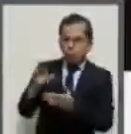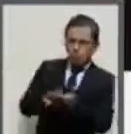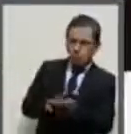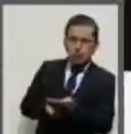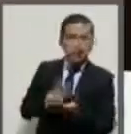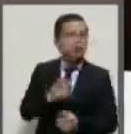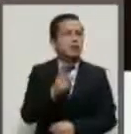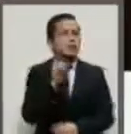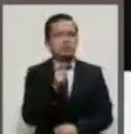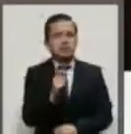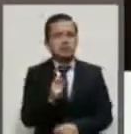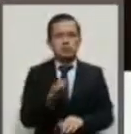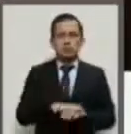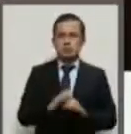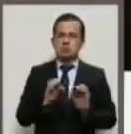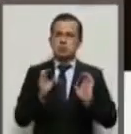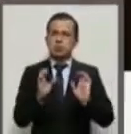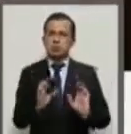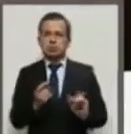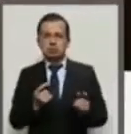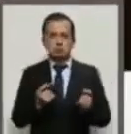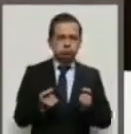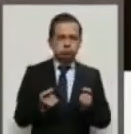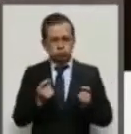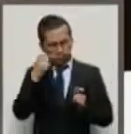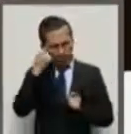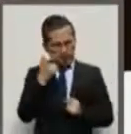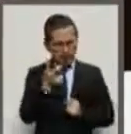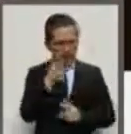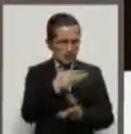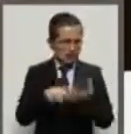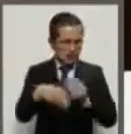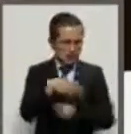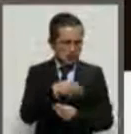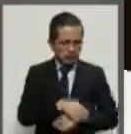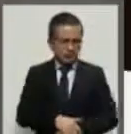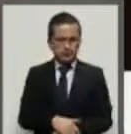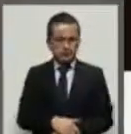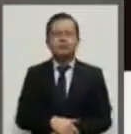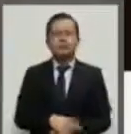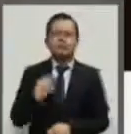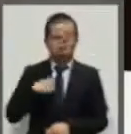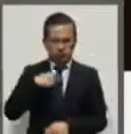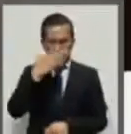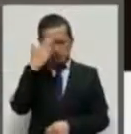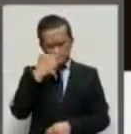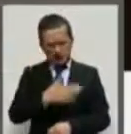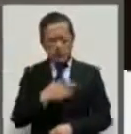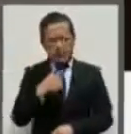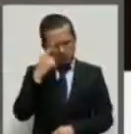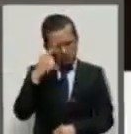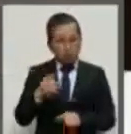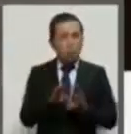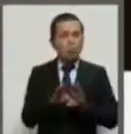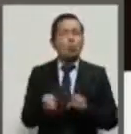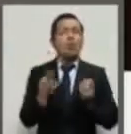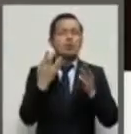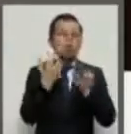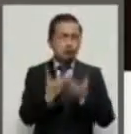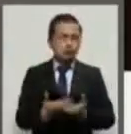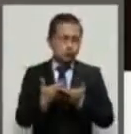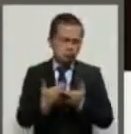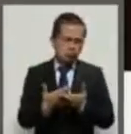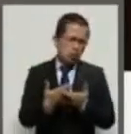de las finanzas públicas. Reconocemos el equilibrio presupuestal y el superávit primario de